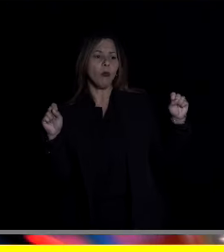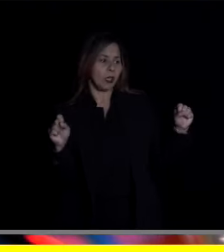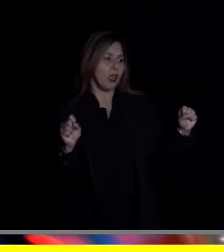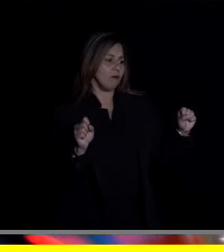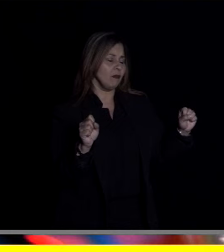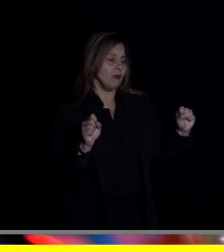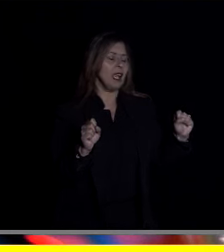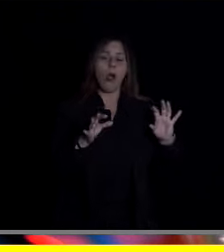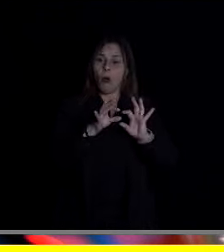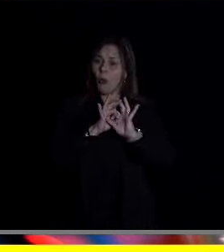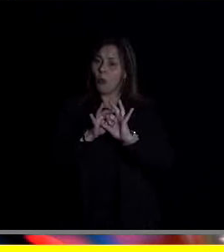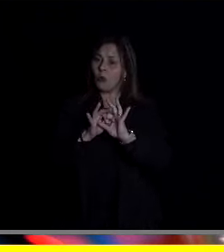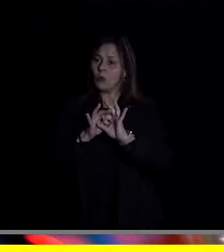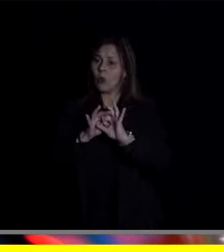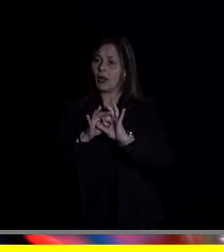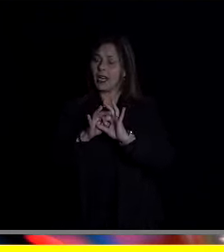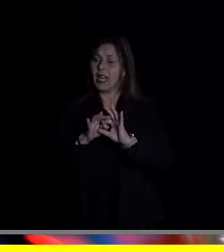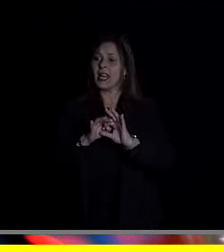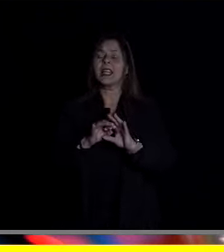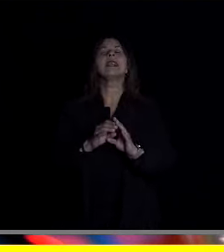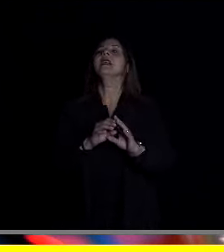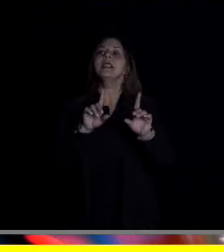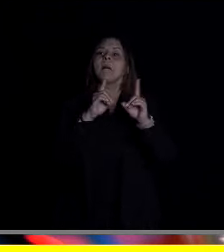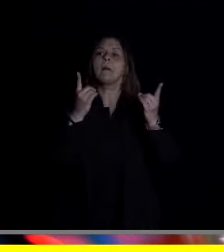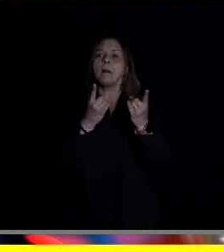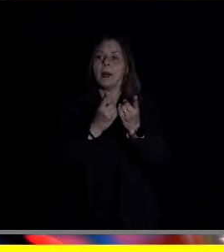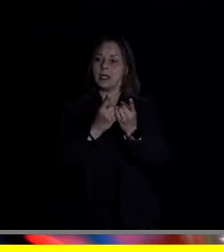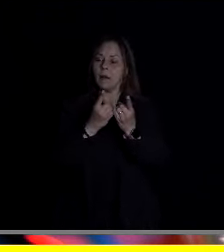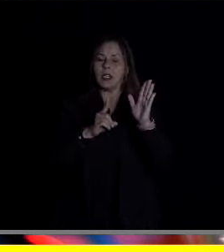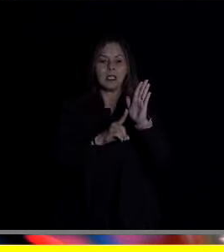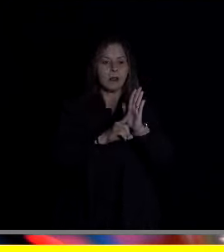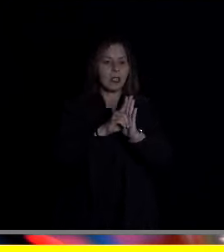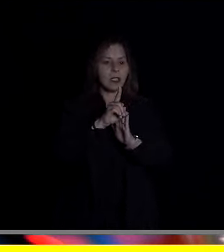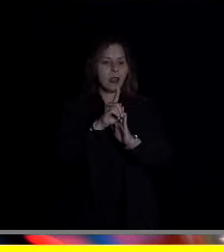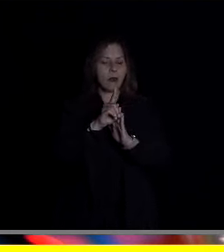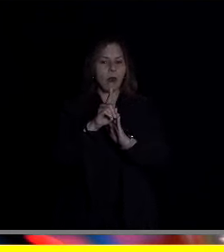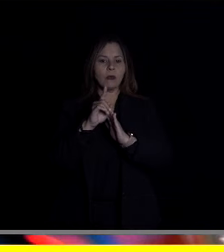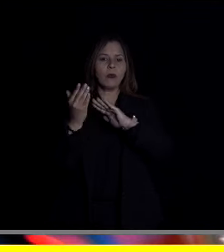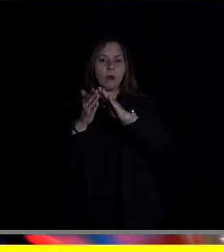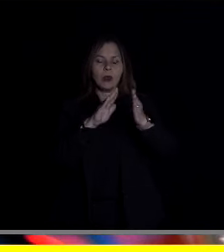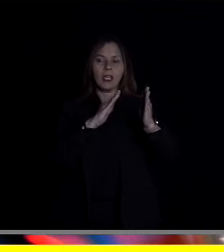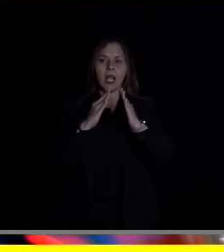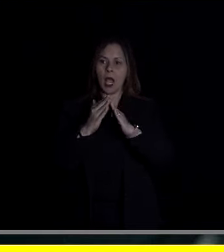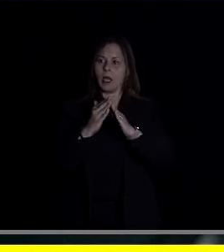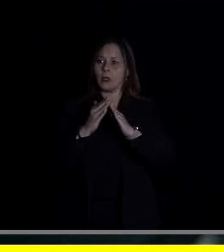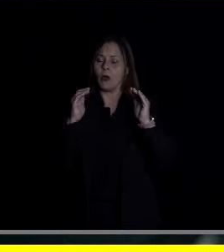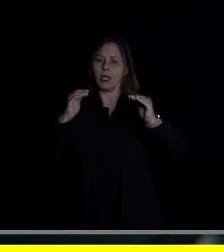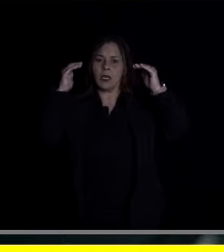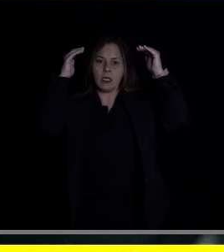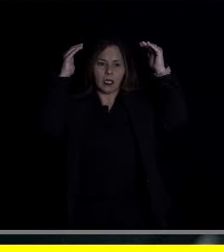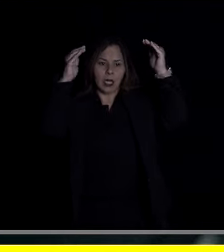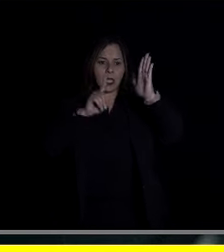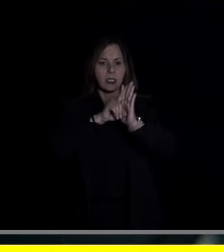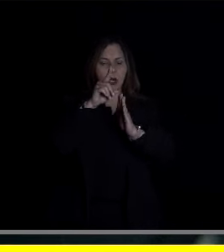en coordinación con el Departamento de Desarrollo Social y Autogestión Comunitaria de la Secretaría de Desarrollo Humano. Y sé que aquí hay un montón de esos